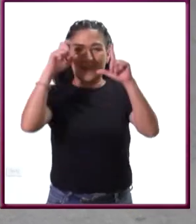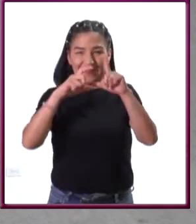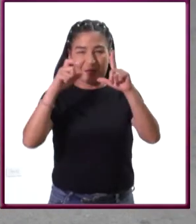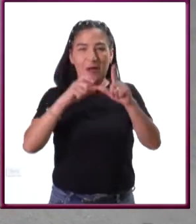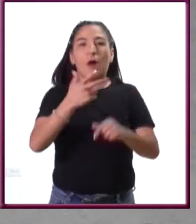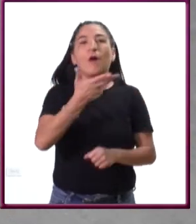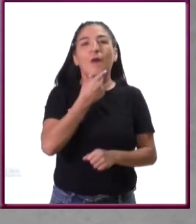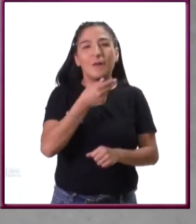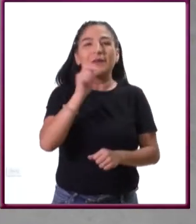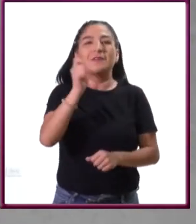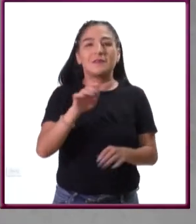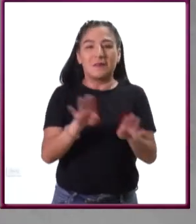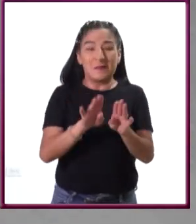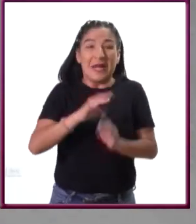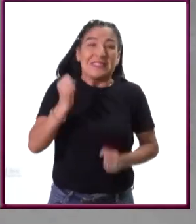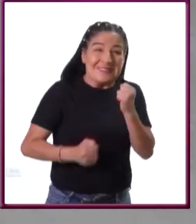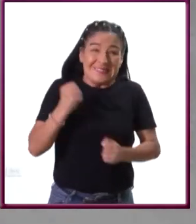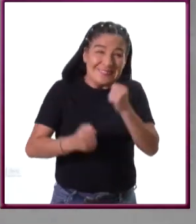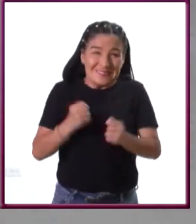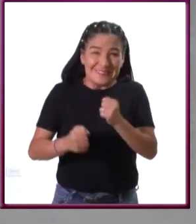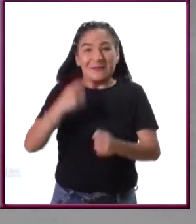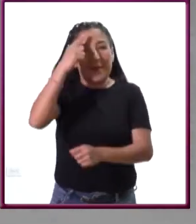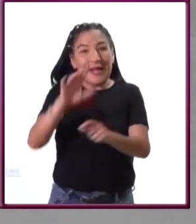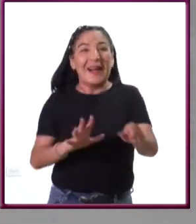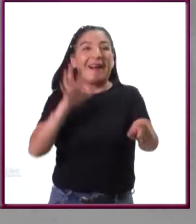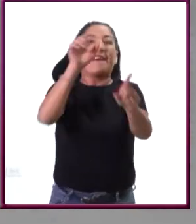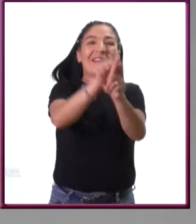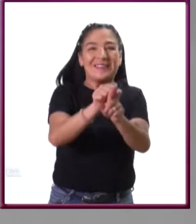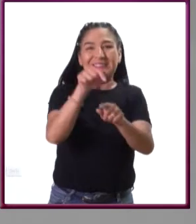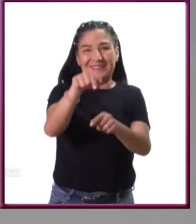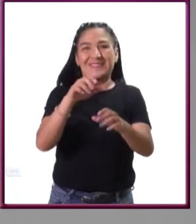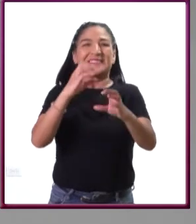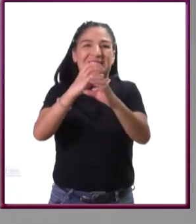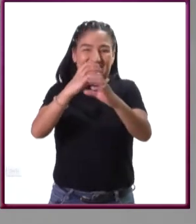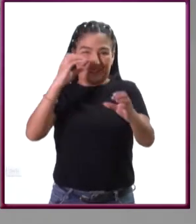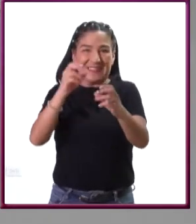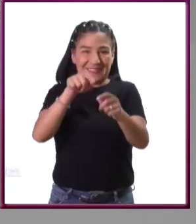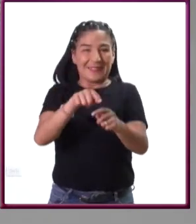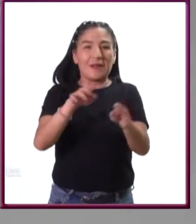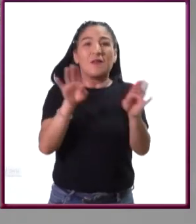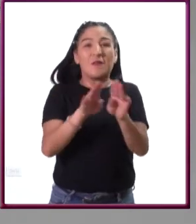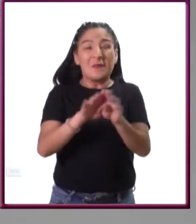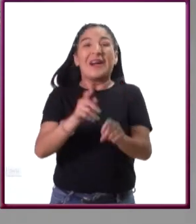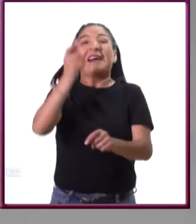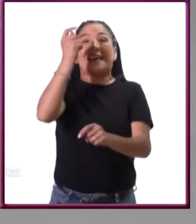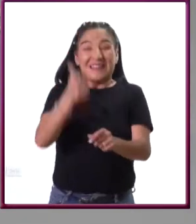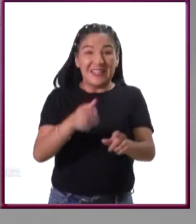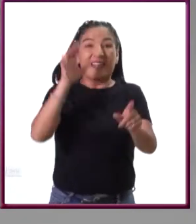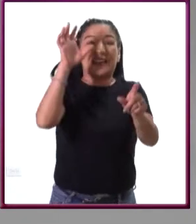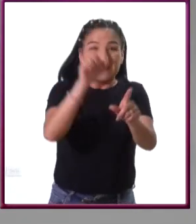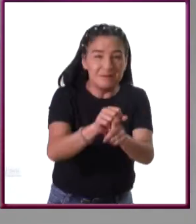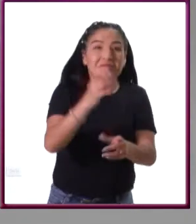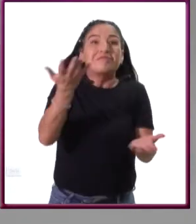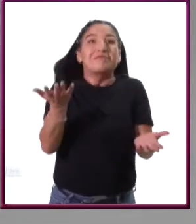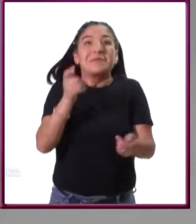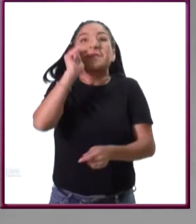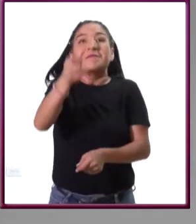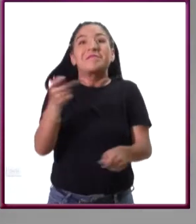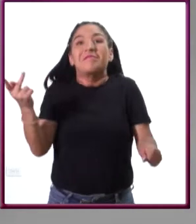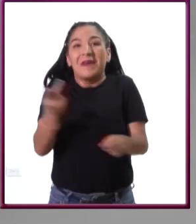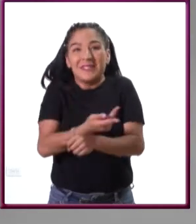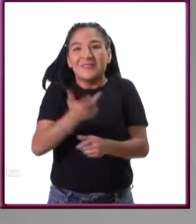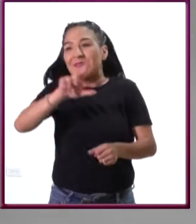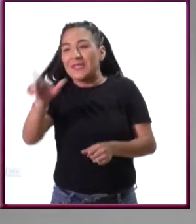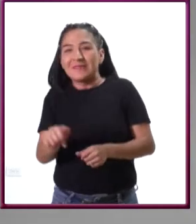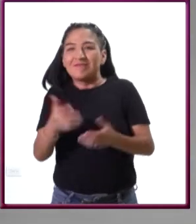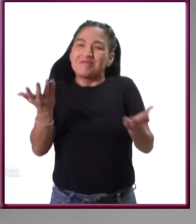tiene que correr para alcanzar el tranvía. Casi lo alcanza y no sabemos qué pasó al final, pero es una imagen que nos